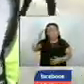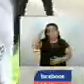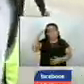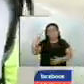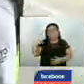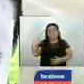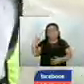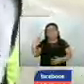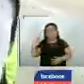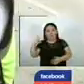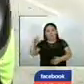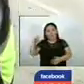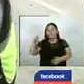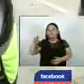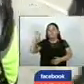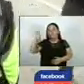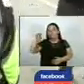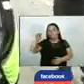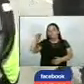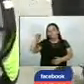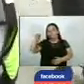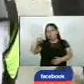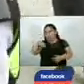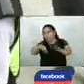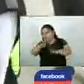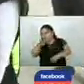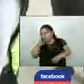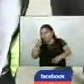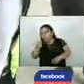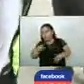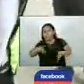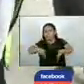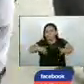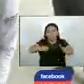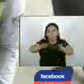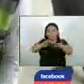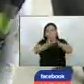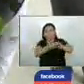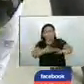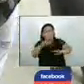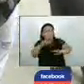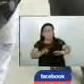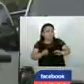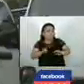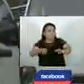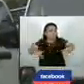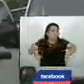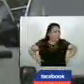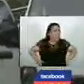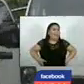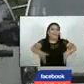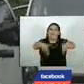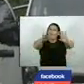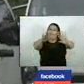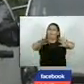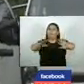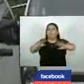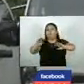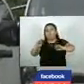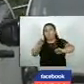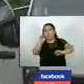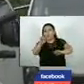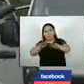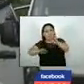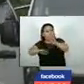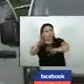del FONAP no especificó si se dará prioridad a la zona urbana o se enfocarán en carreteras más transitadas y